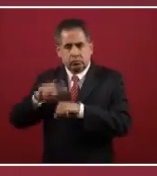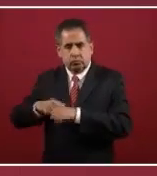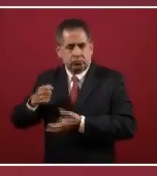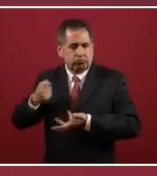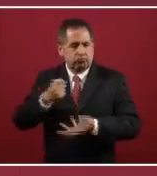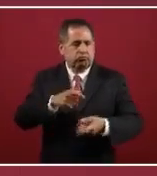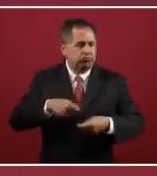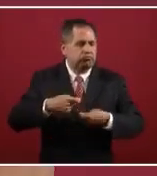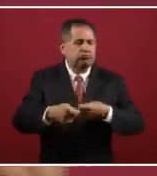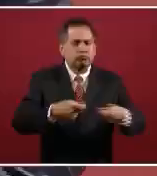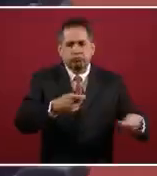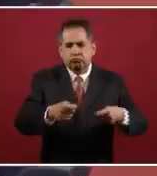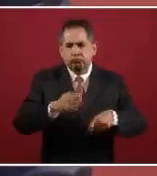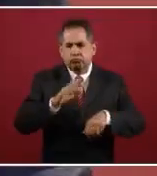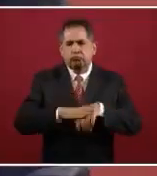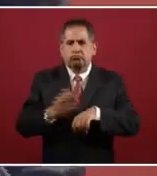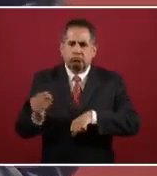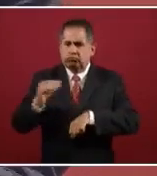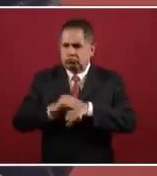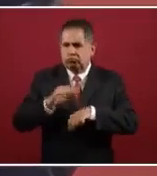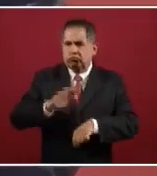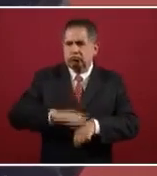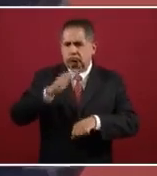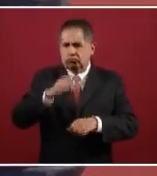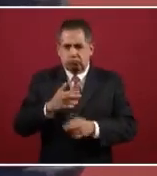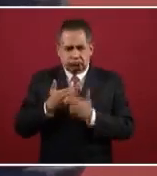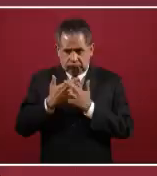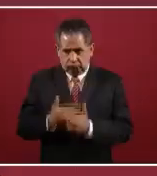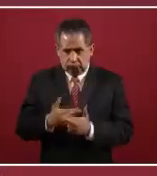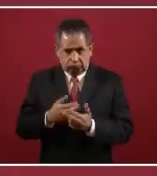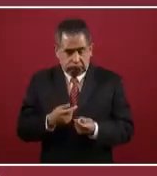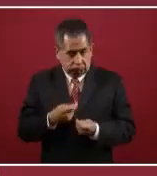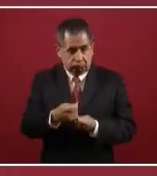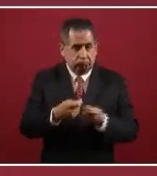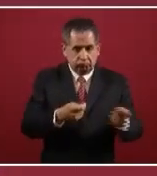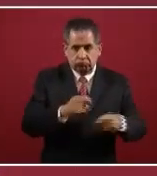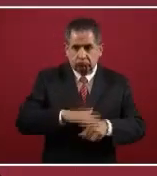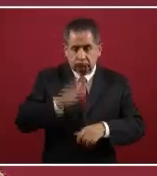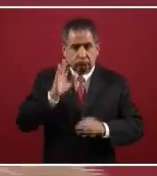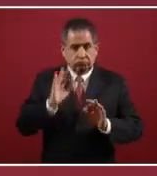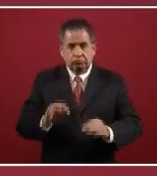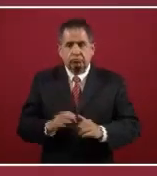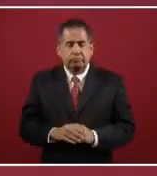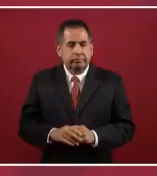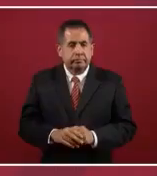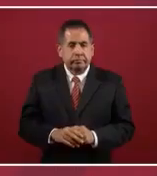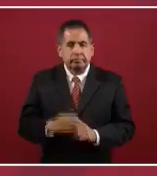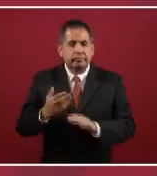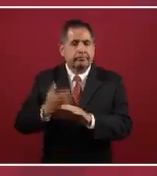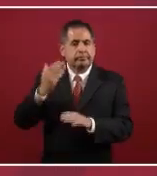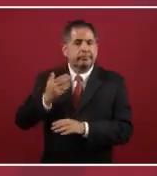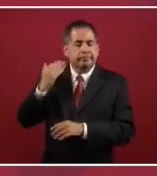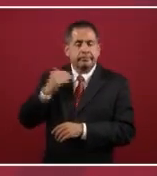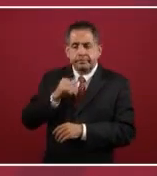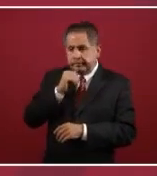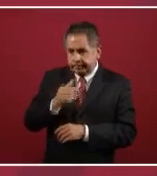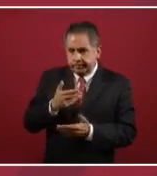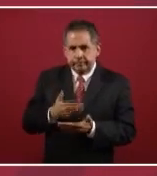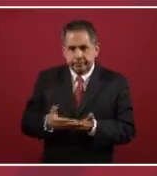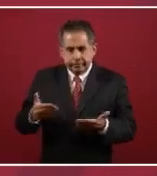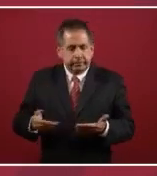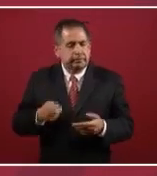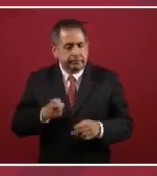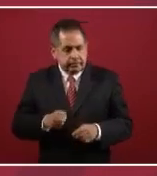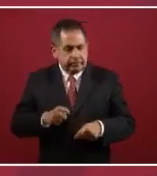tener más recursos en términos cuantitativos que los que se recibieron